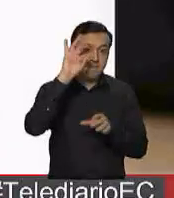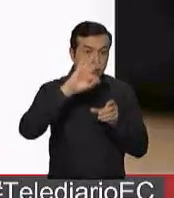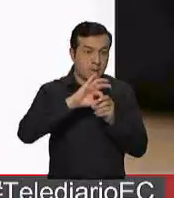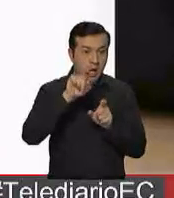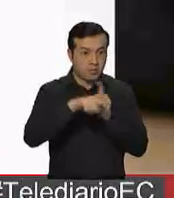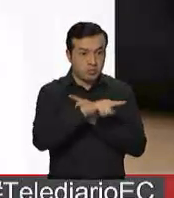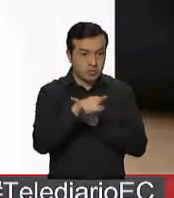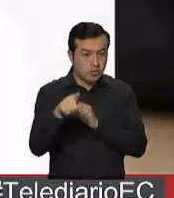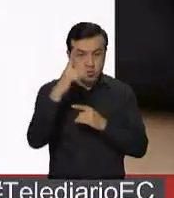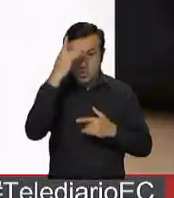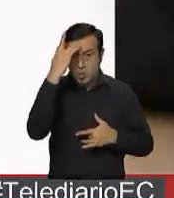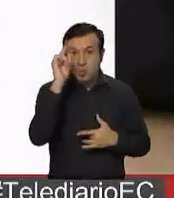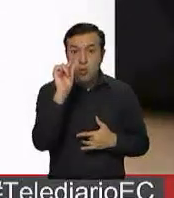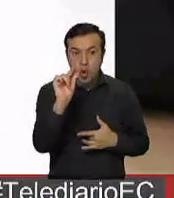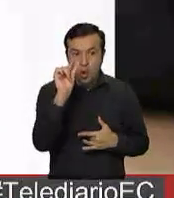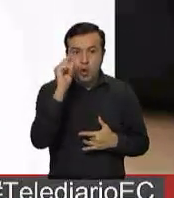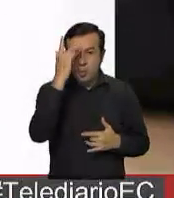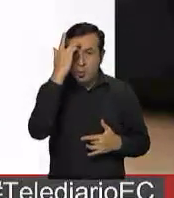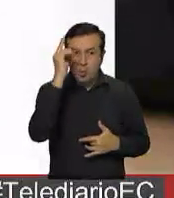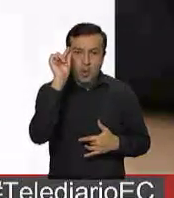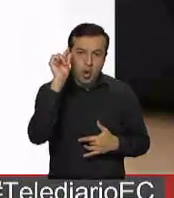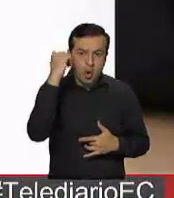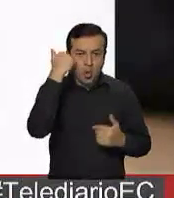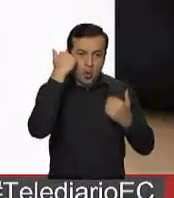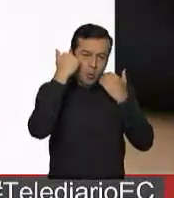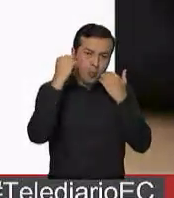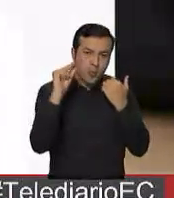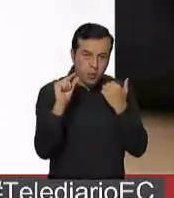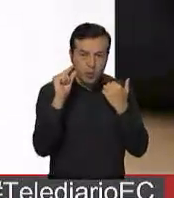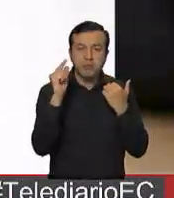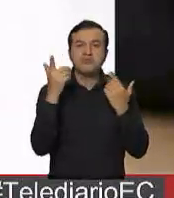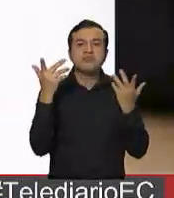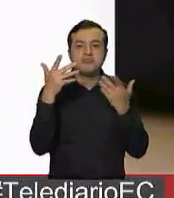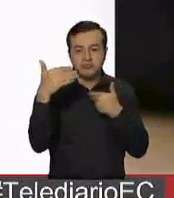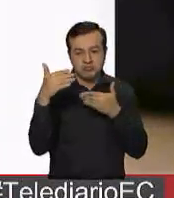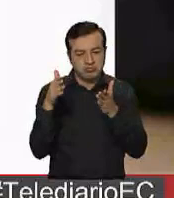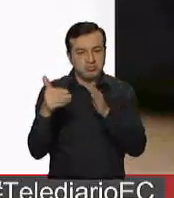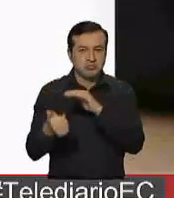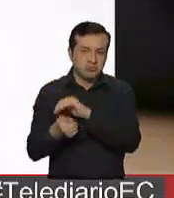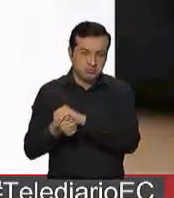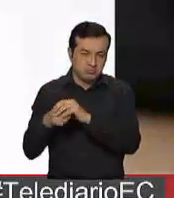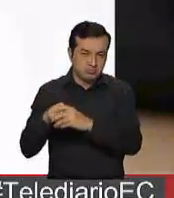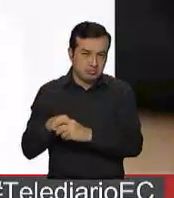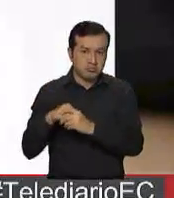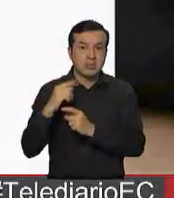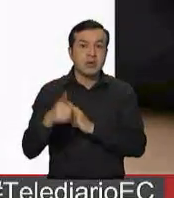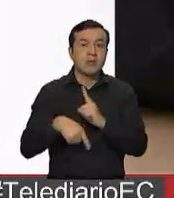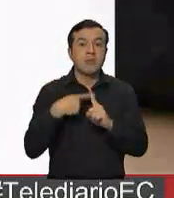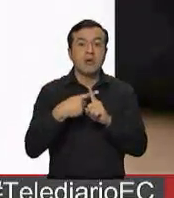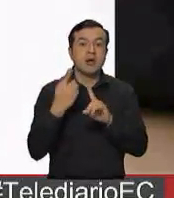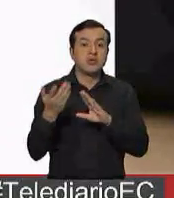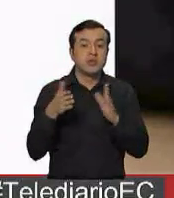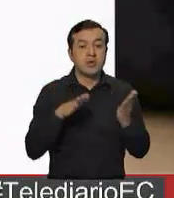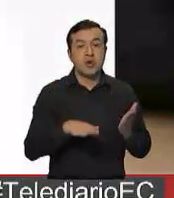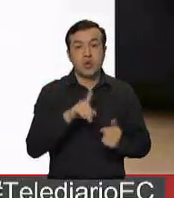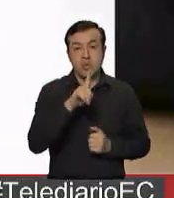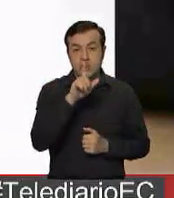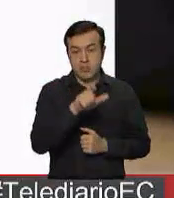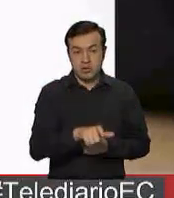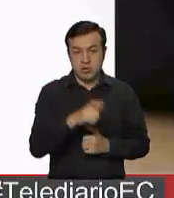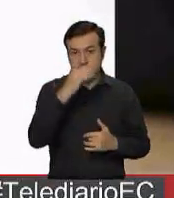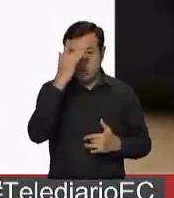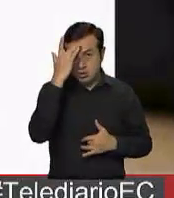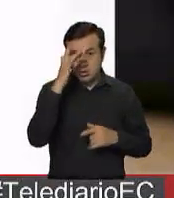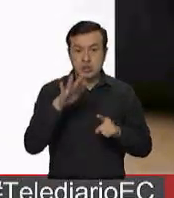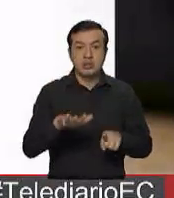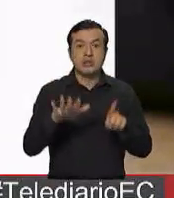fueron aislados en un espacio habilitado para este tipo de afecciones. Además, confirmaron el fallecimiento de un PPL el 6